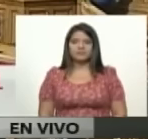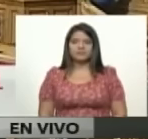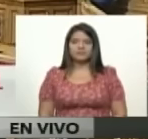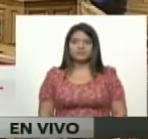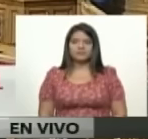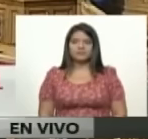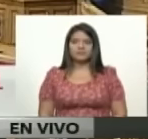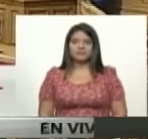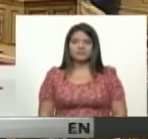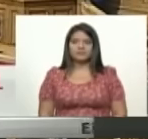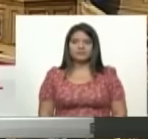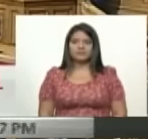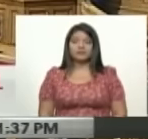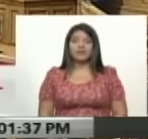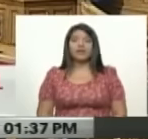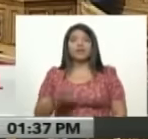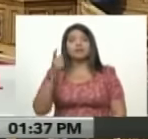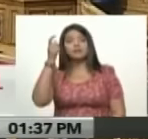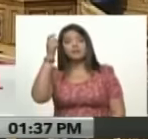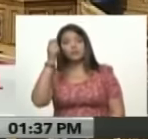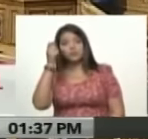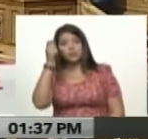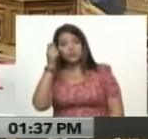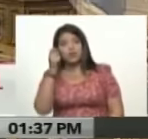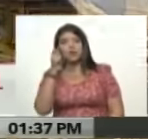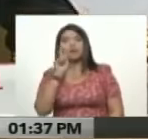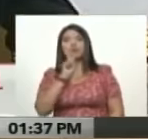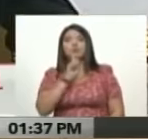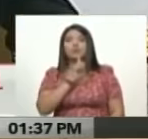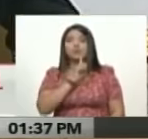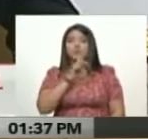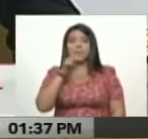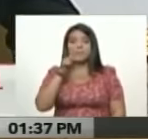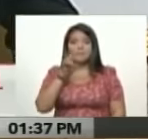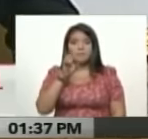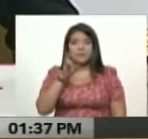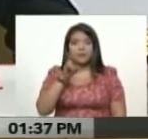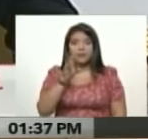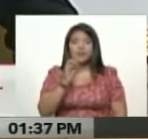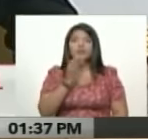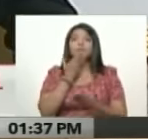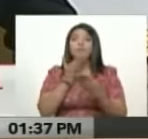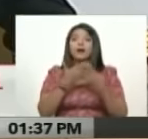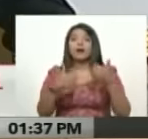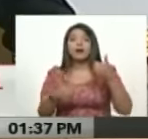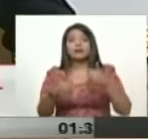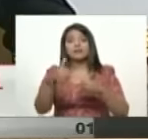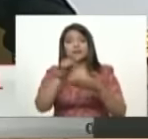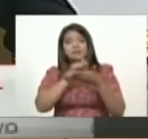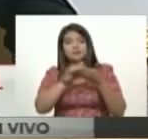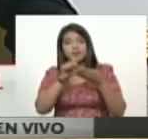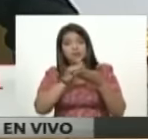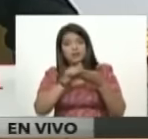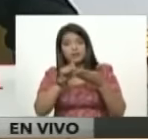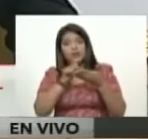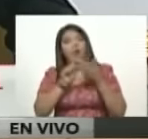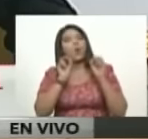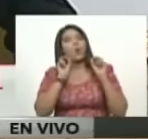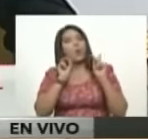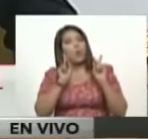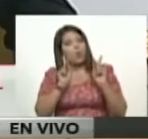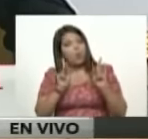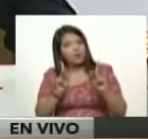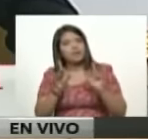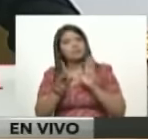Si el diputado Pedro Carreño va a proponer candidato a secretario y a subsecretario, se le otorgará